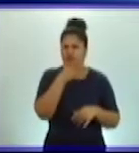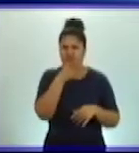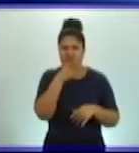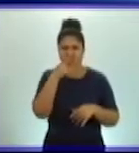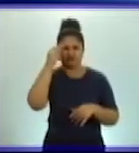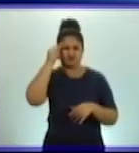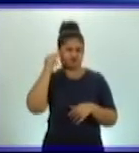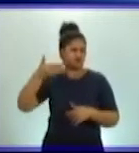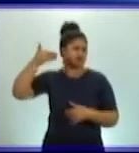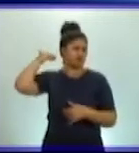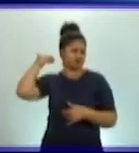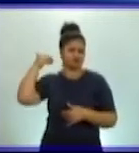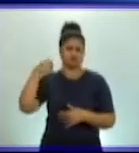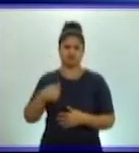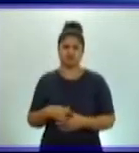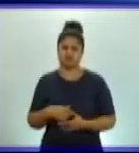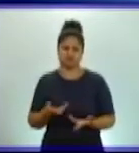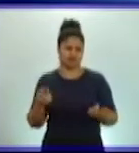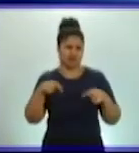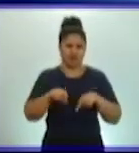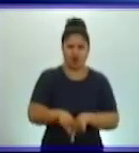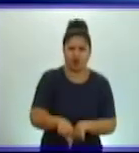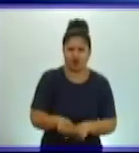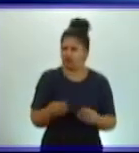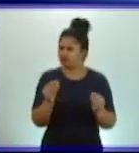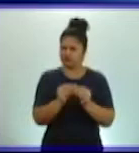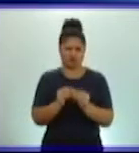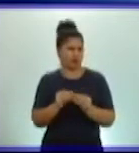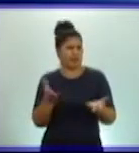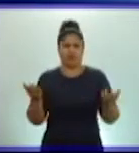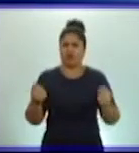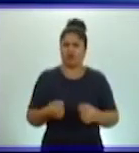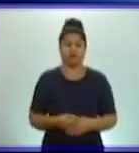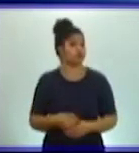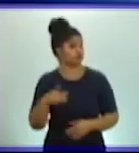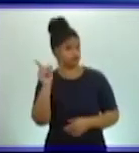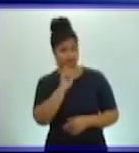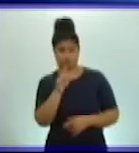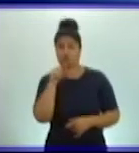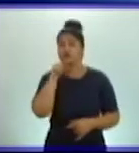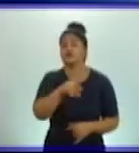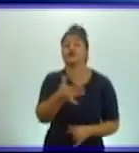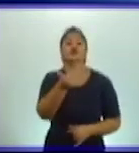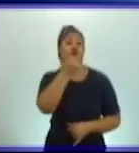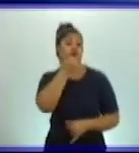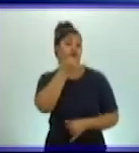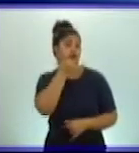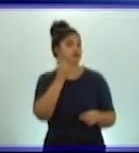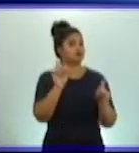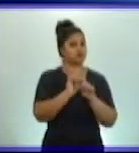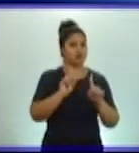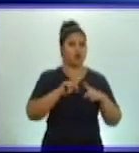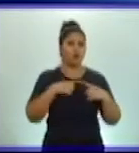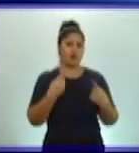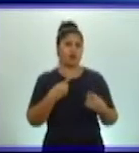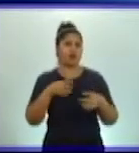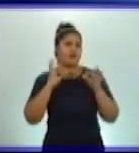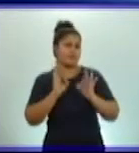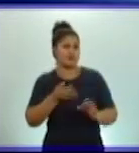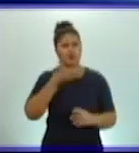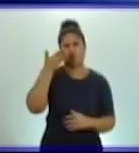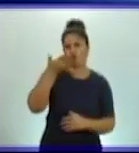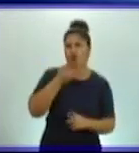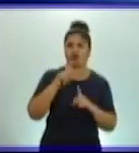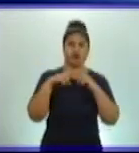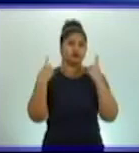siempre regresan porque son clásicos, porque sencillamente esa información que está transmitiendo no caduca, sirve para todas